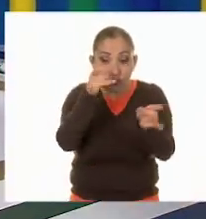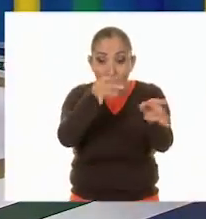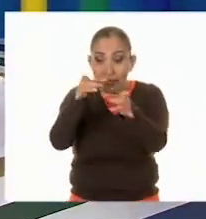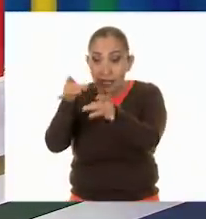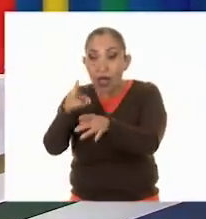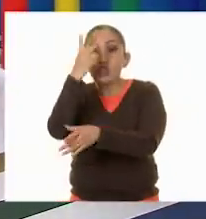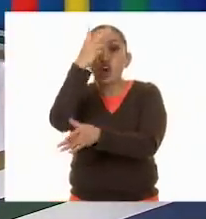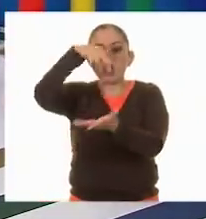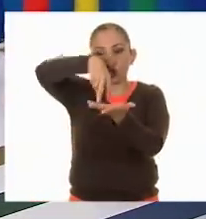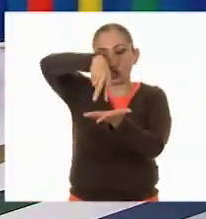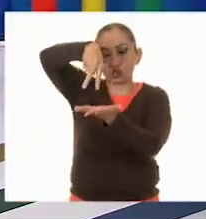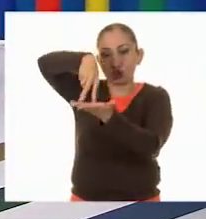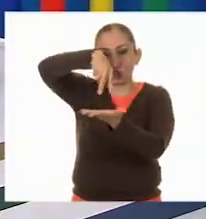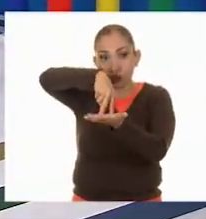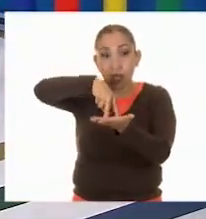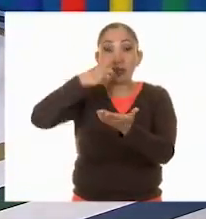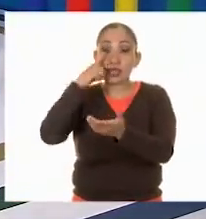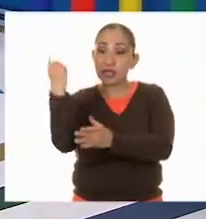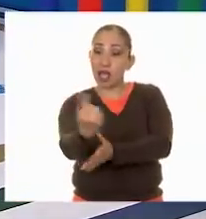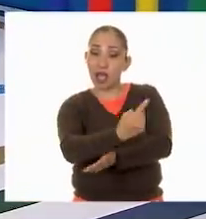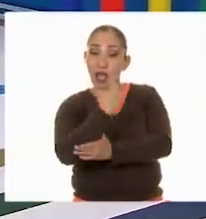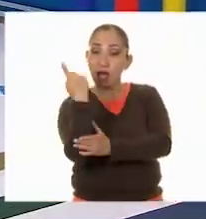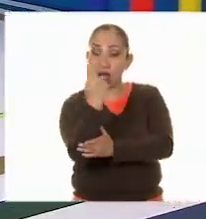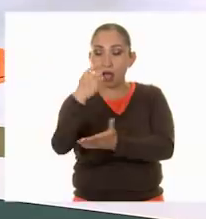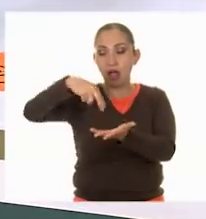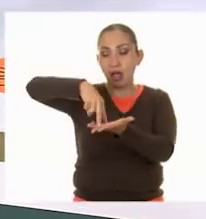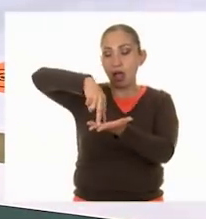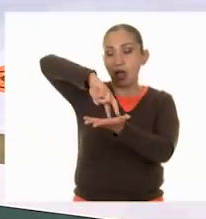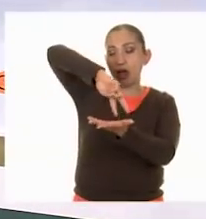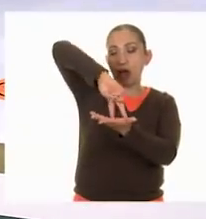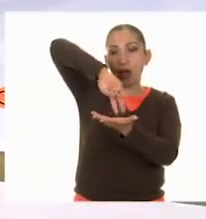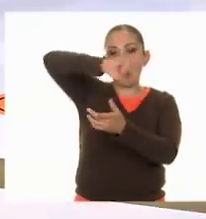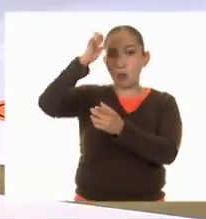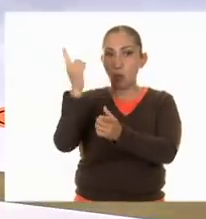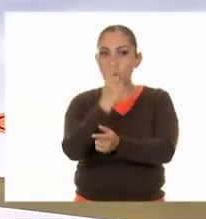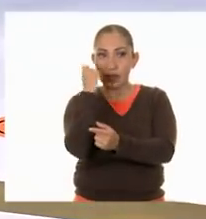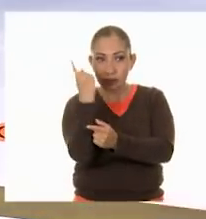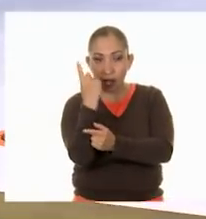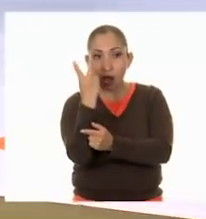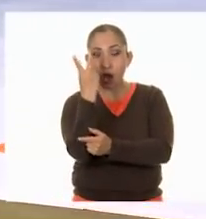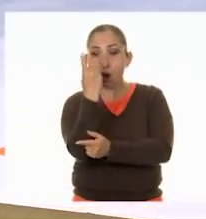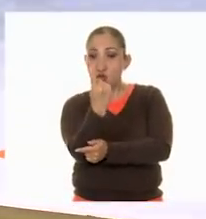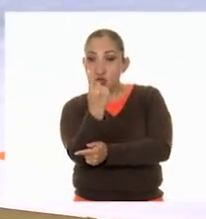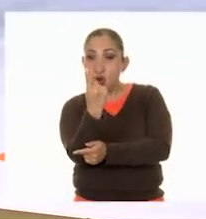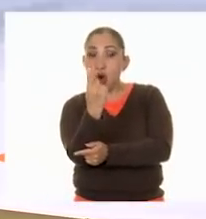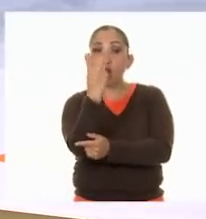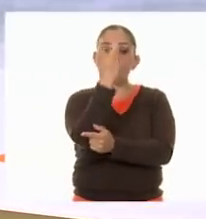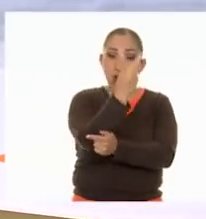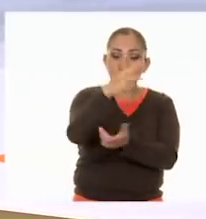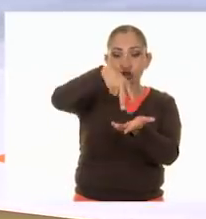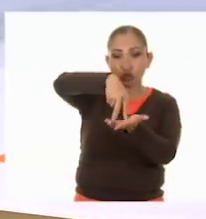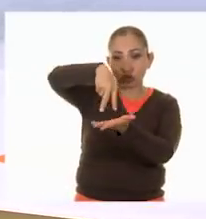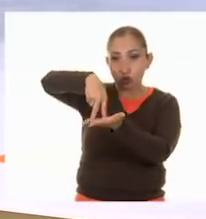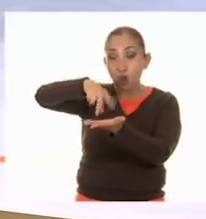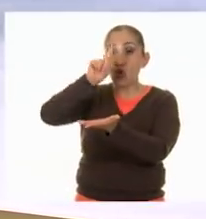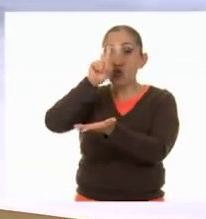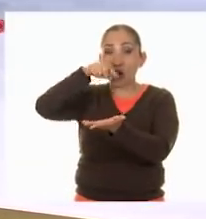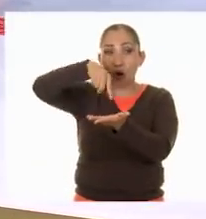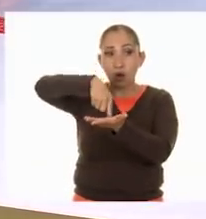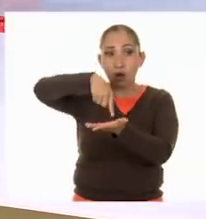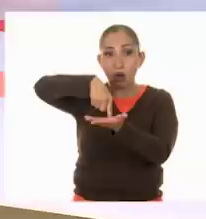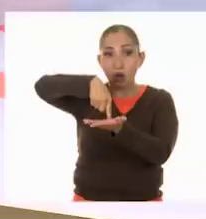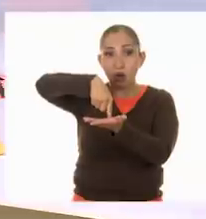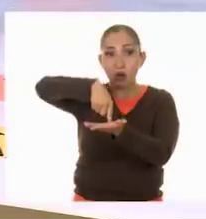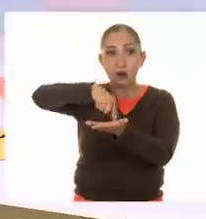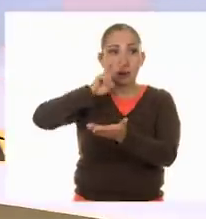espiral, es un giro. Si es dos, con dos. ¿Ah? Si es uno, con uno. Si es en espiral, es un giro. Si es uno para